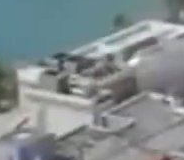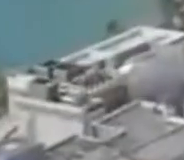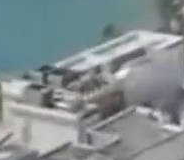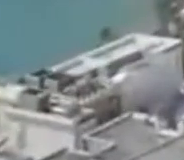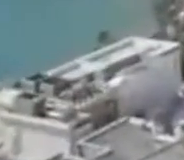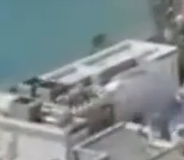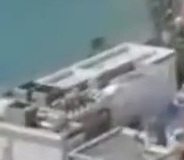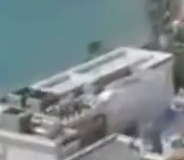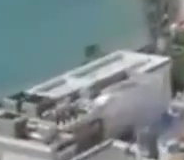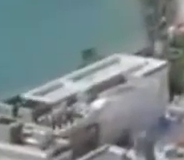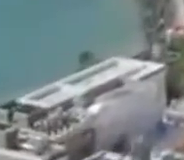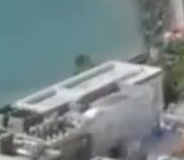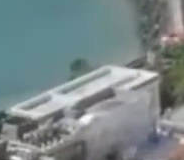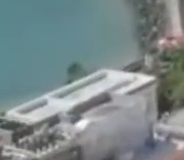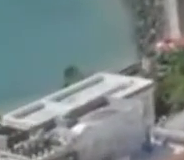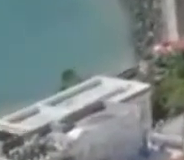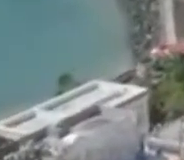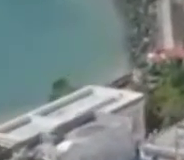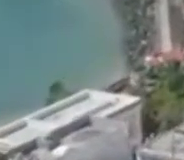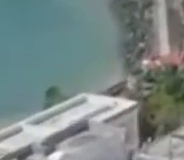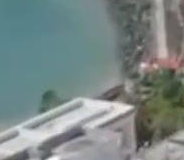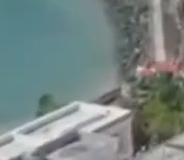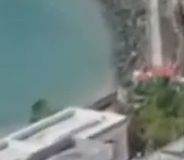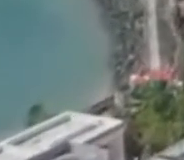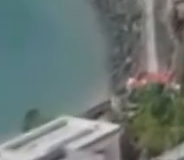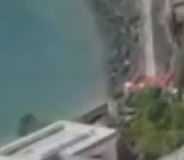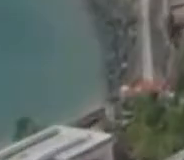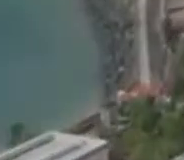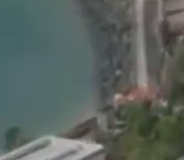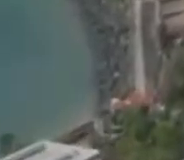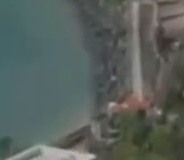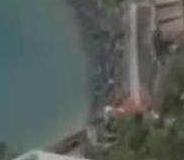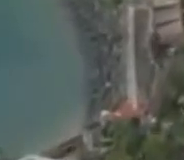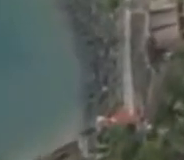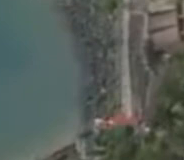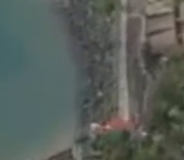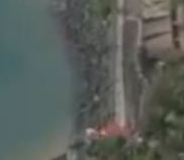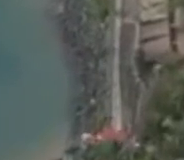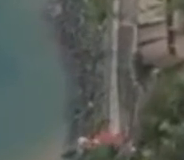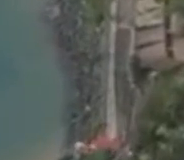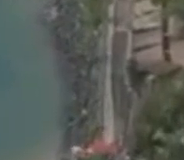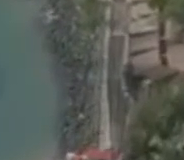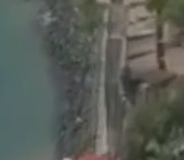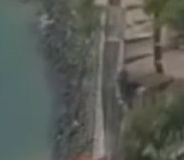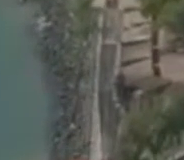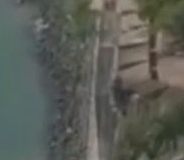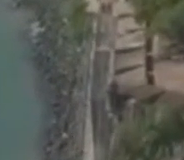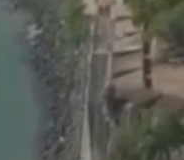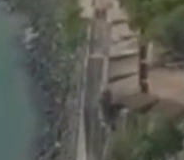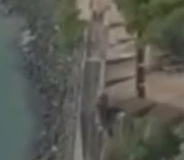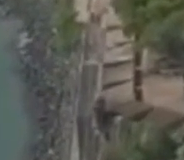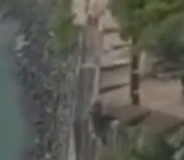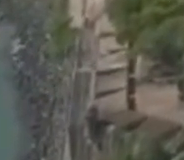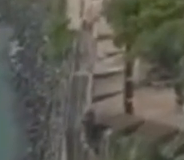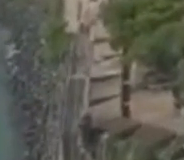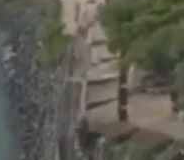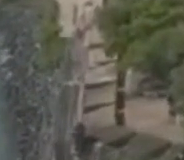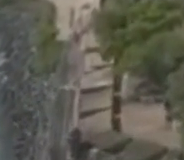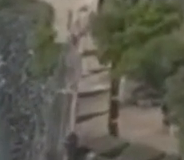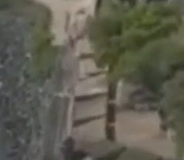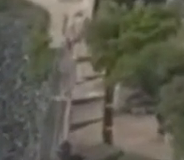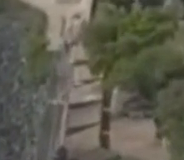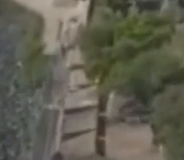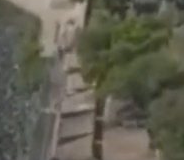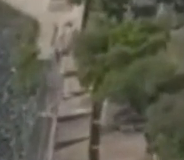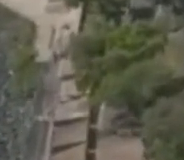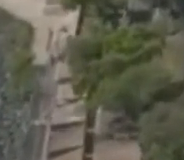públicas. La tecnología ha sido clave en el incremento de los ingresos. Los recaudos acumulados durante los primeros seis meses del